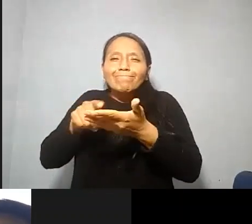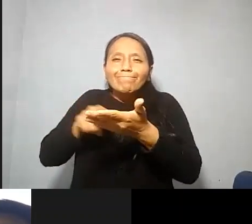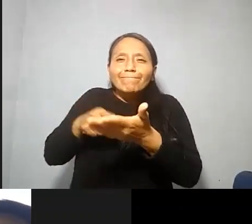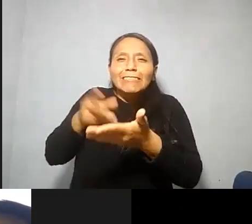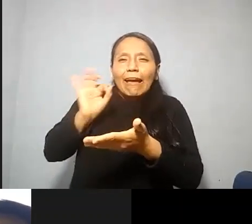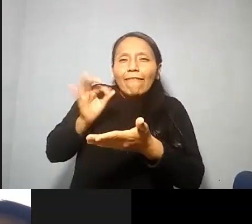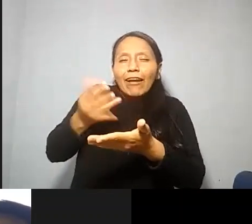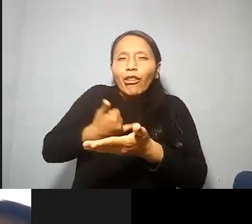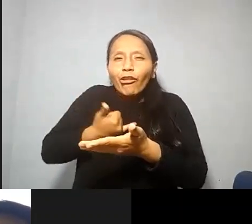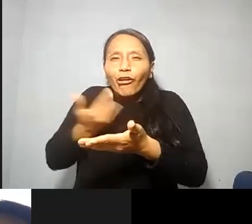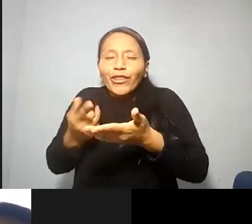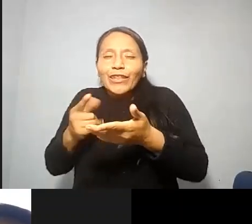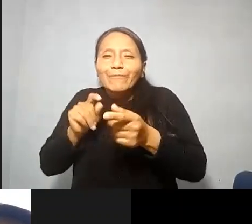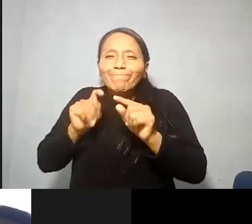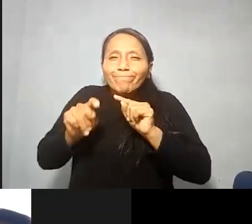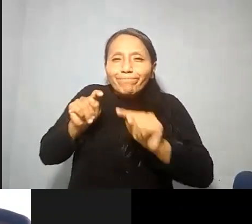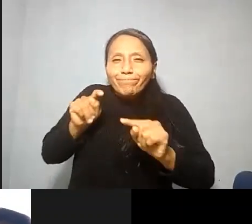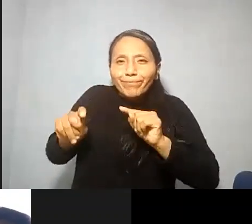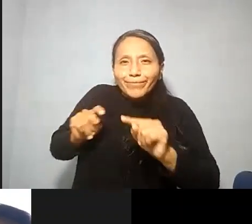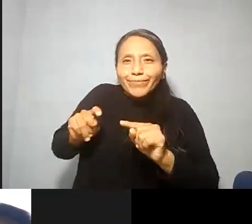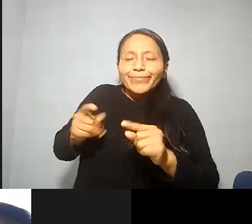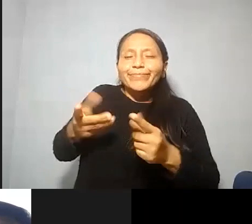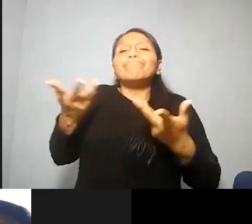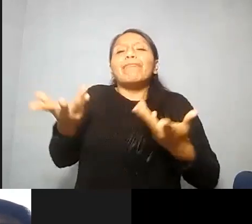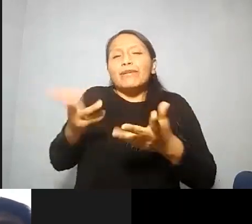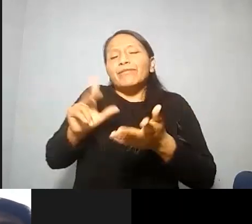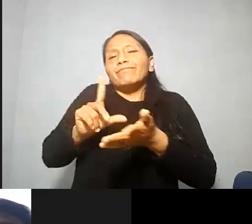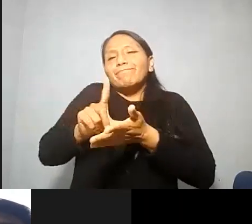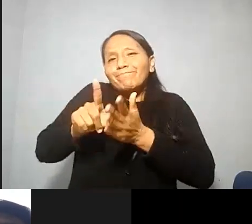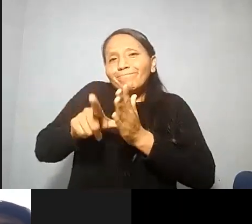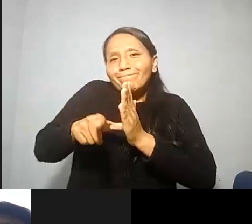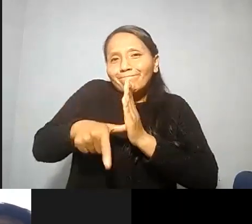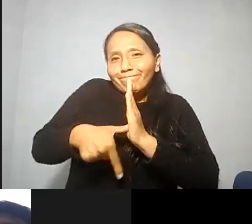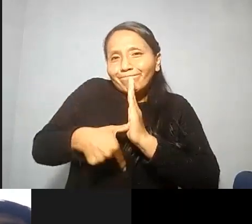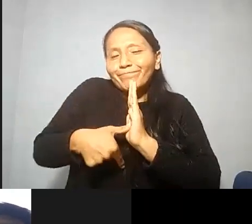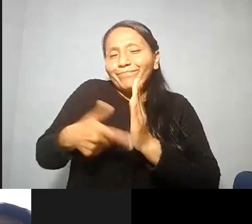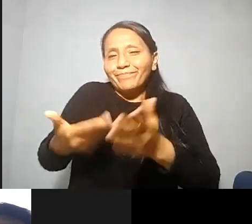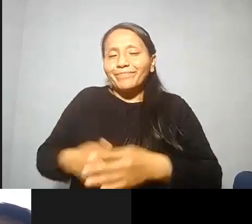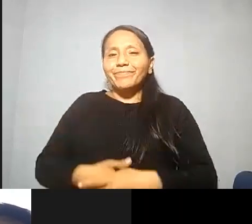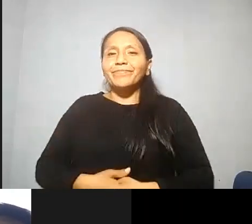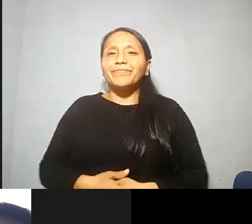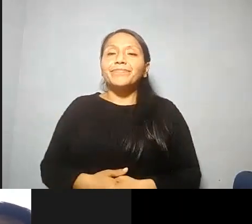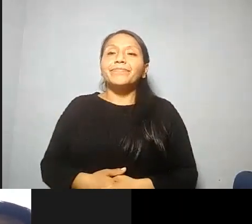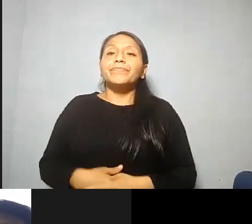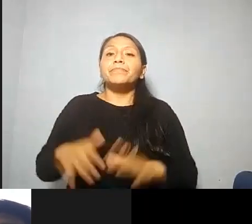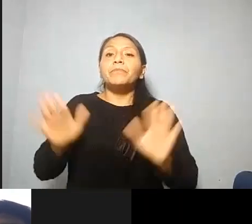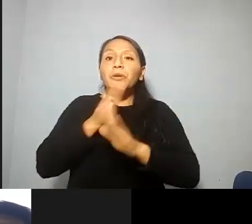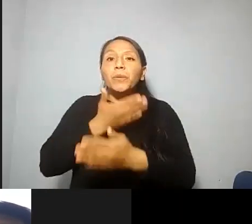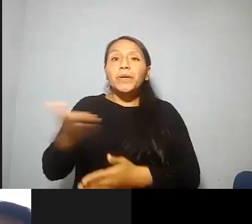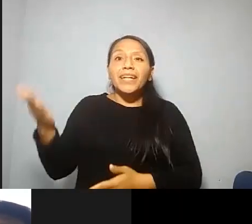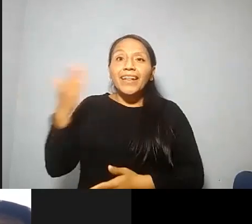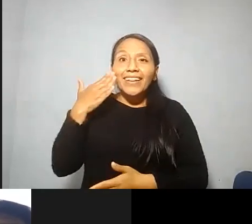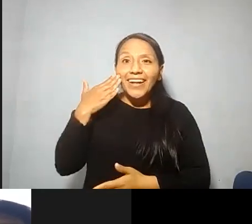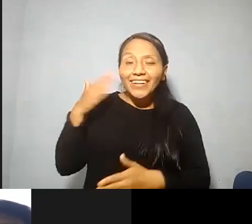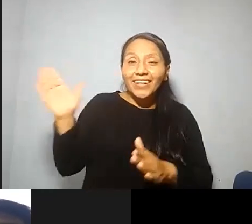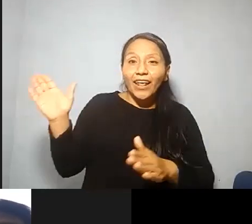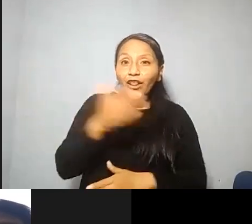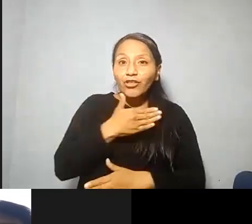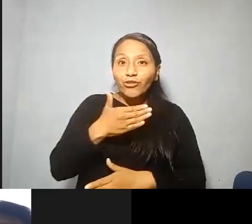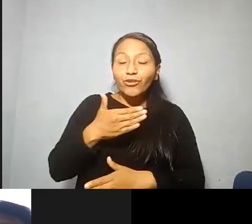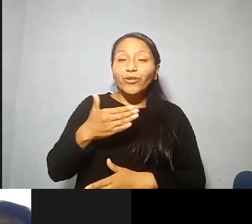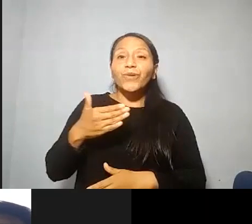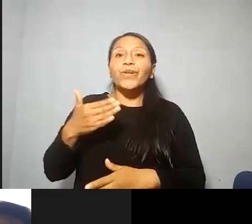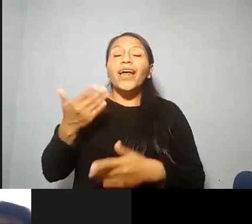las opciones. Por eso es que, bueno, me estaba demorando. Bien, buenas tardes a todos, buenas tardes a los de la